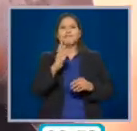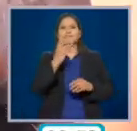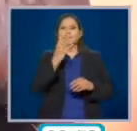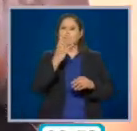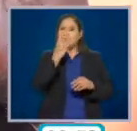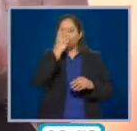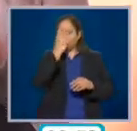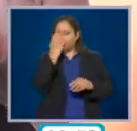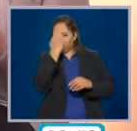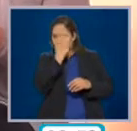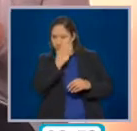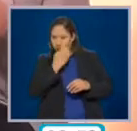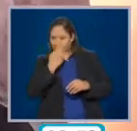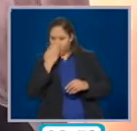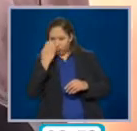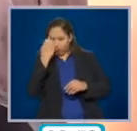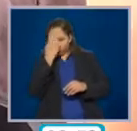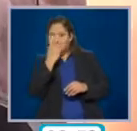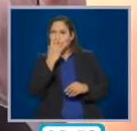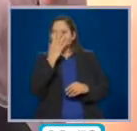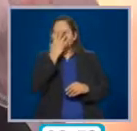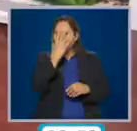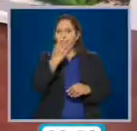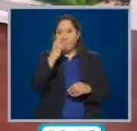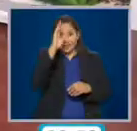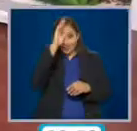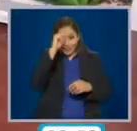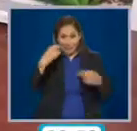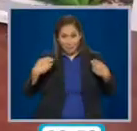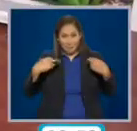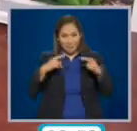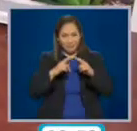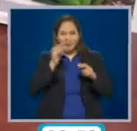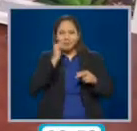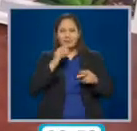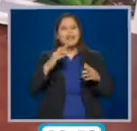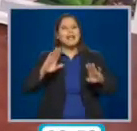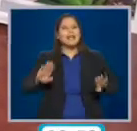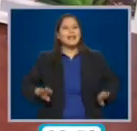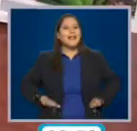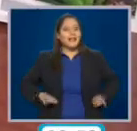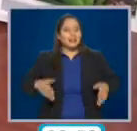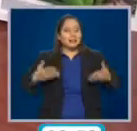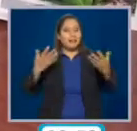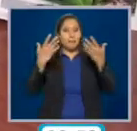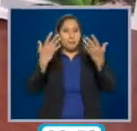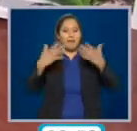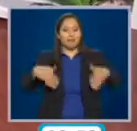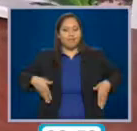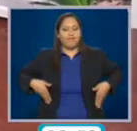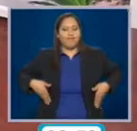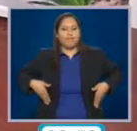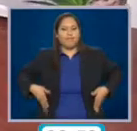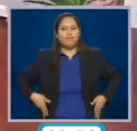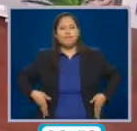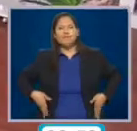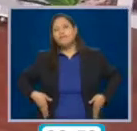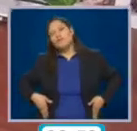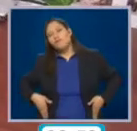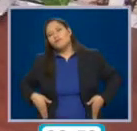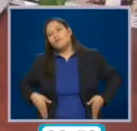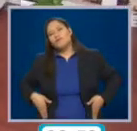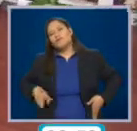¿Cómo? de cuestionamiento, porque si ustedes recuerdan, estos maestros, realmente al meter las manos en los bolsillos exteriores del